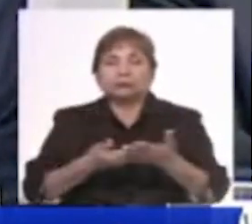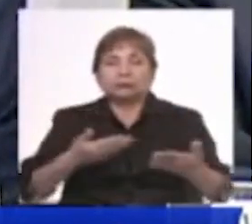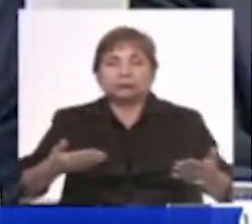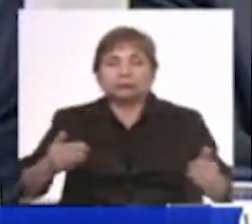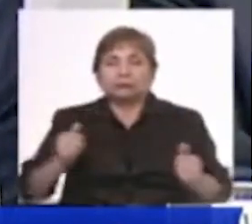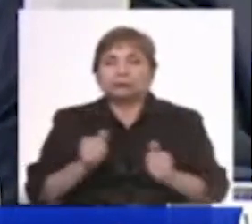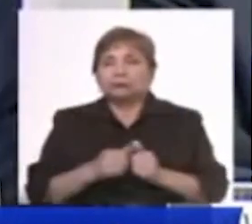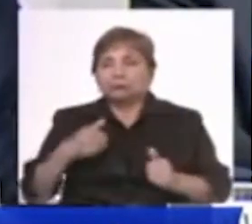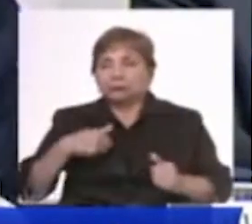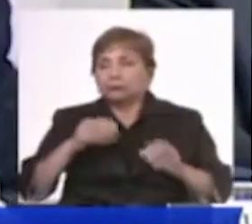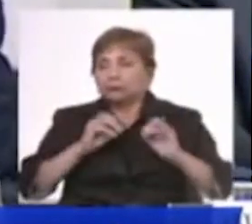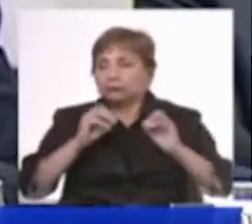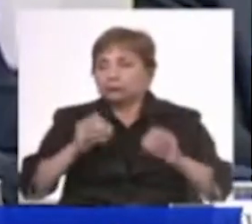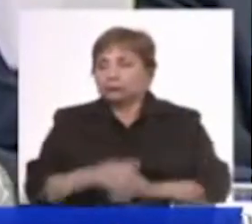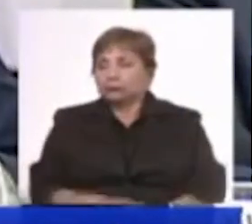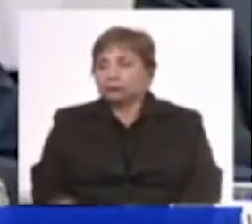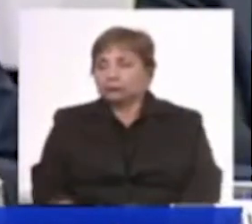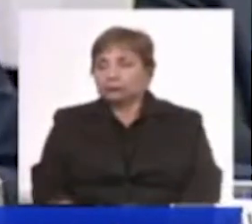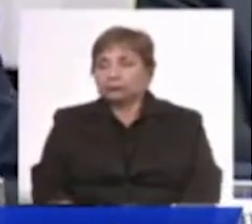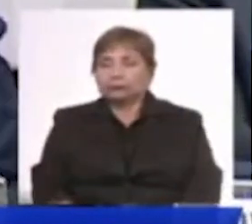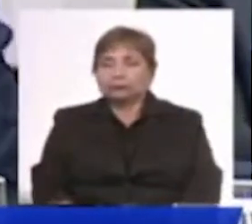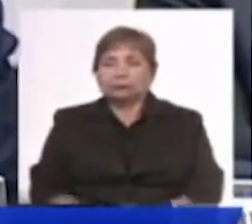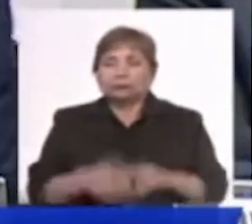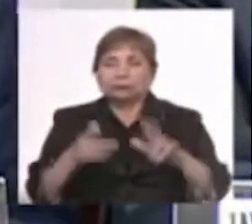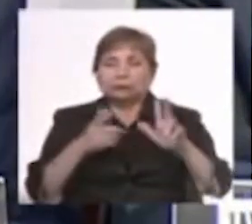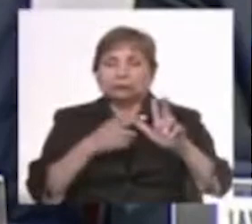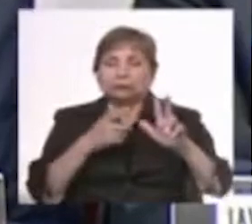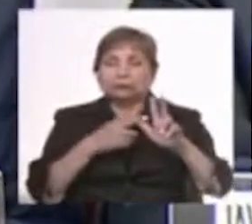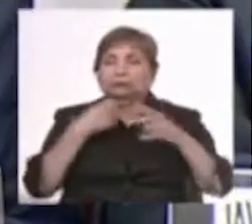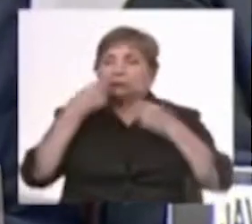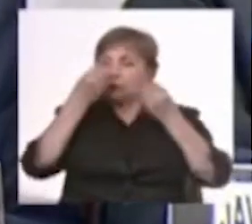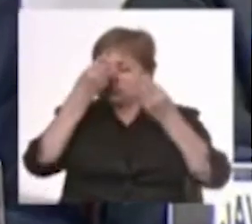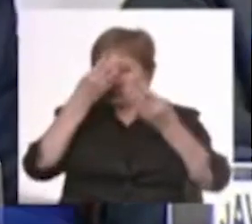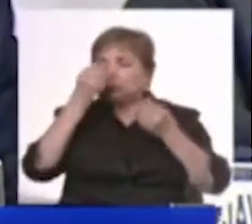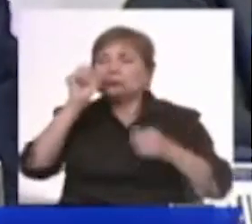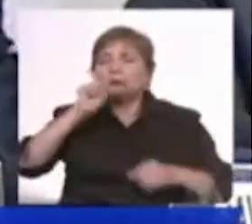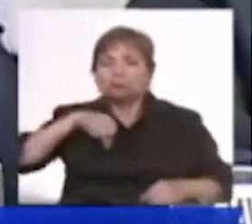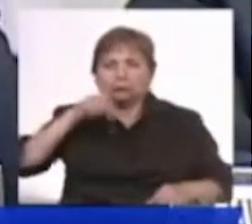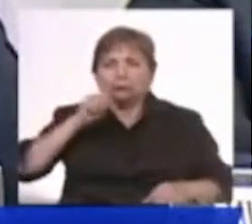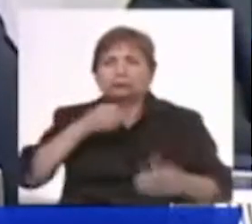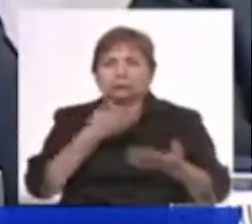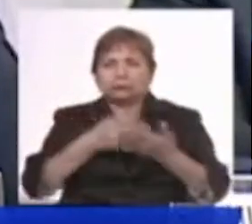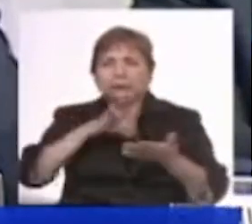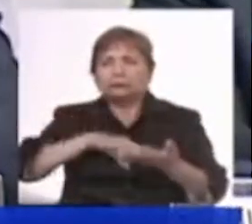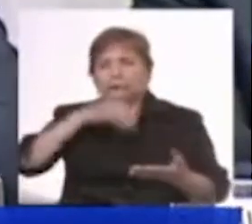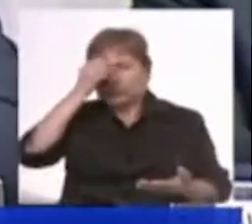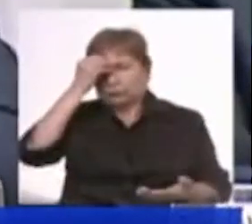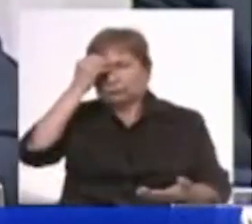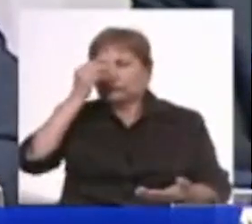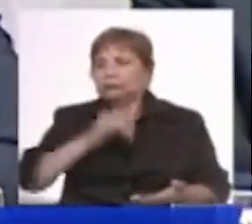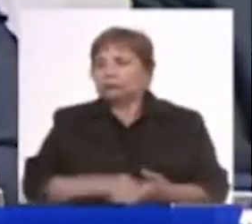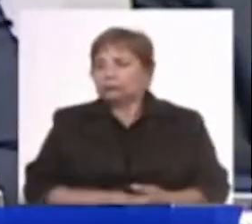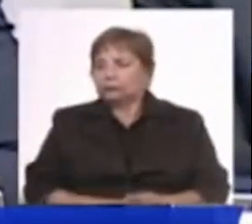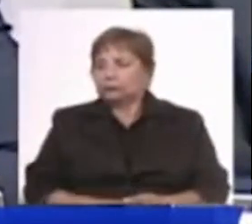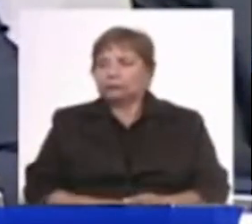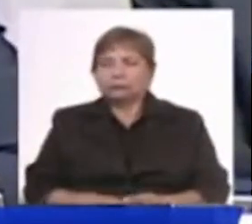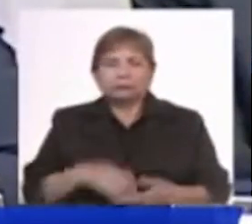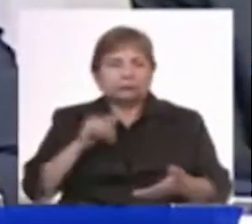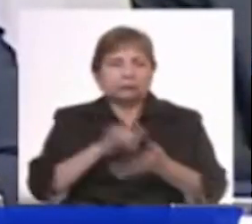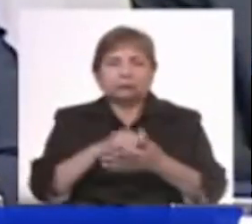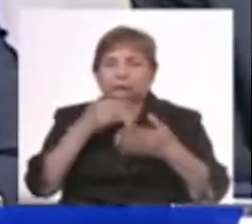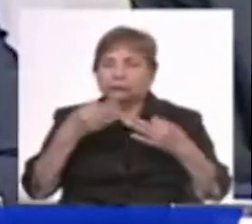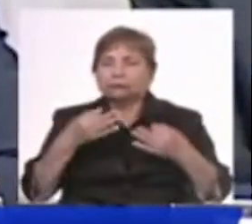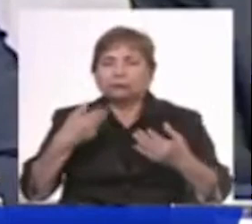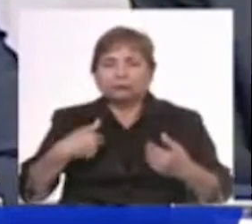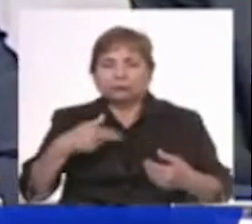servicios cuestionados. En tercer lugar, manifestar que sí, hay lecciones aprendidas. Y